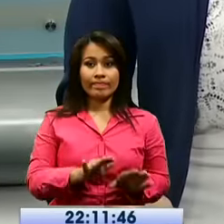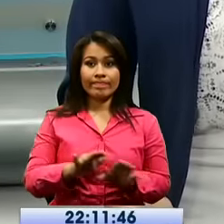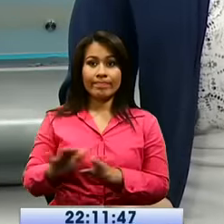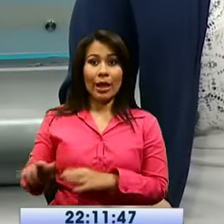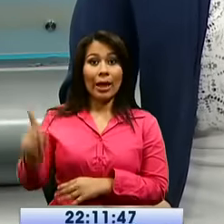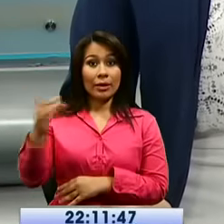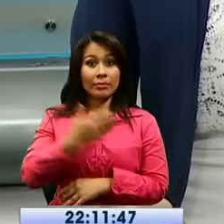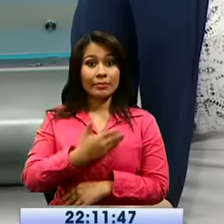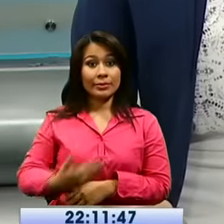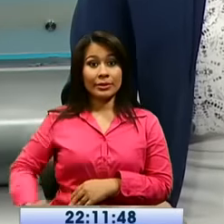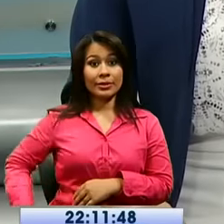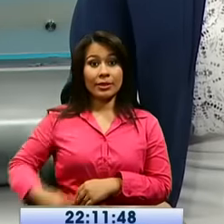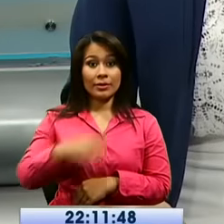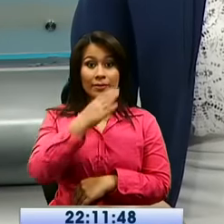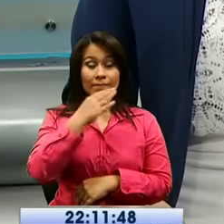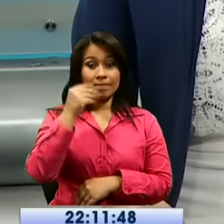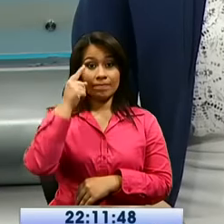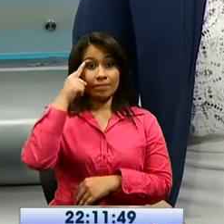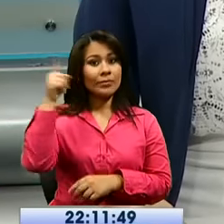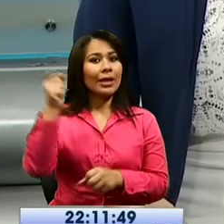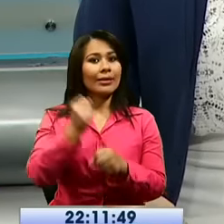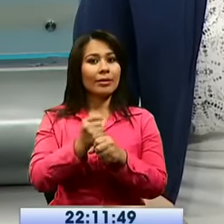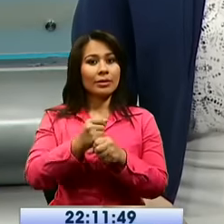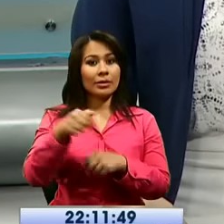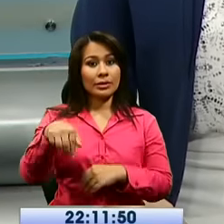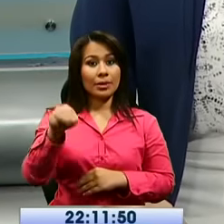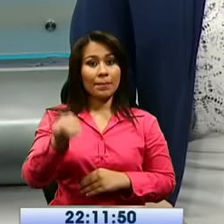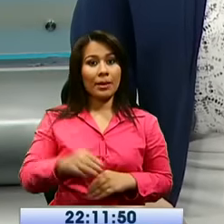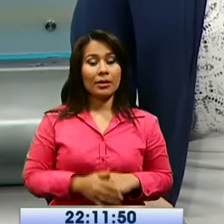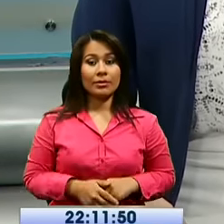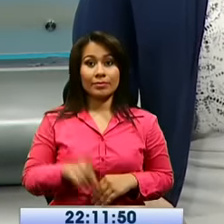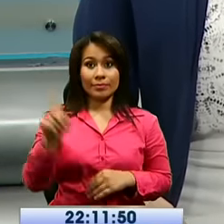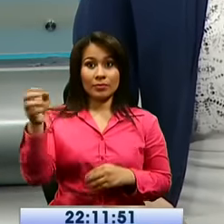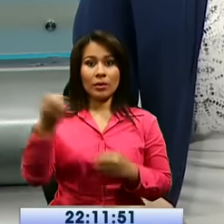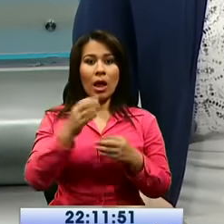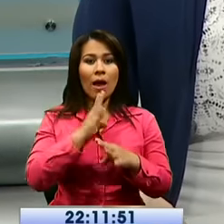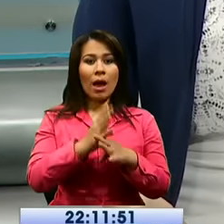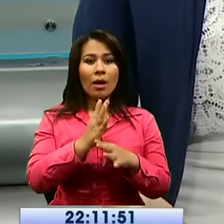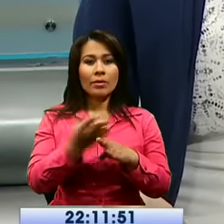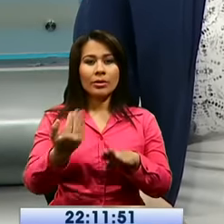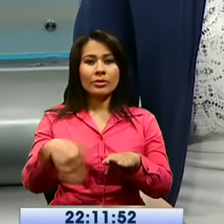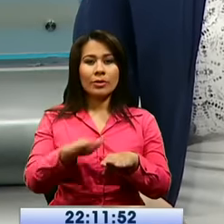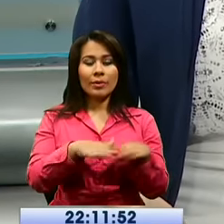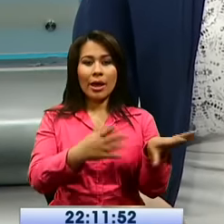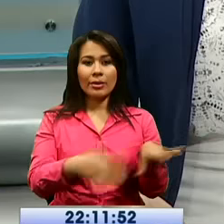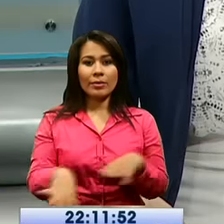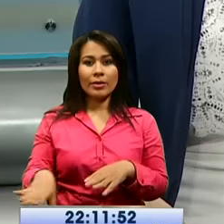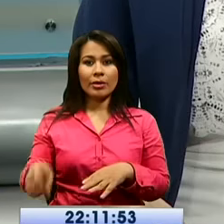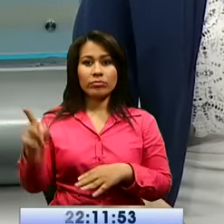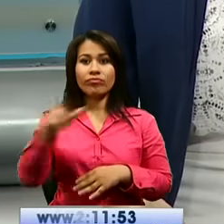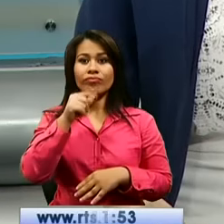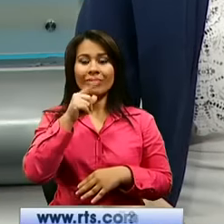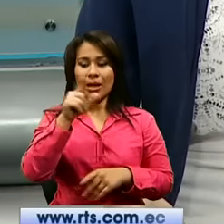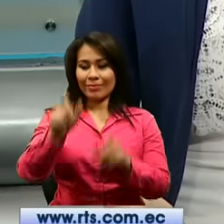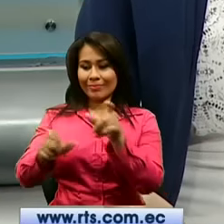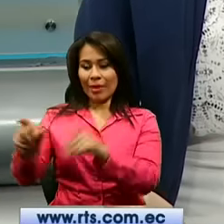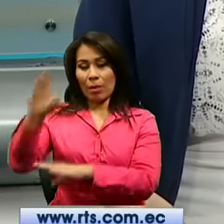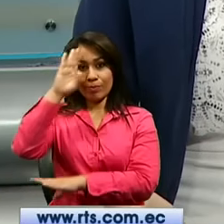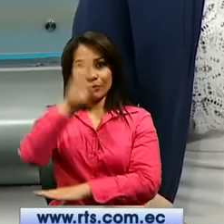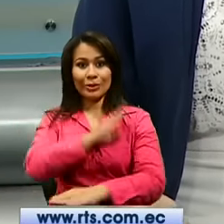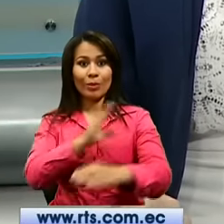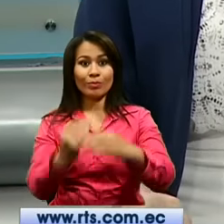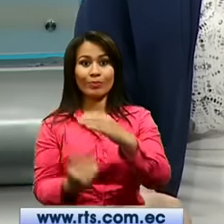El presidente Rafael Correa laboró en Guayaquil este martes. Aquí presidió la ceremonia de ascenso de oficiales y personal de tropa de la